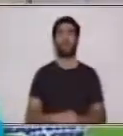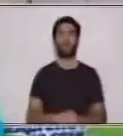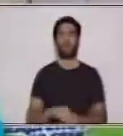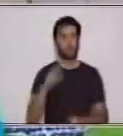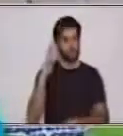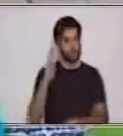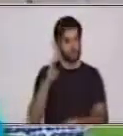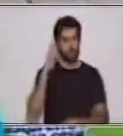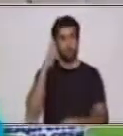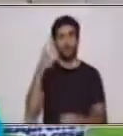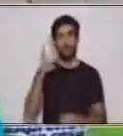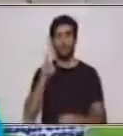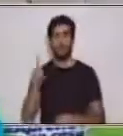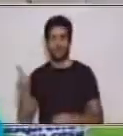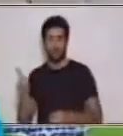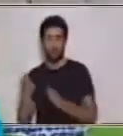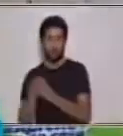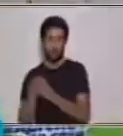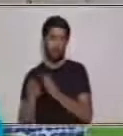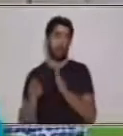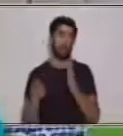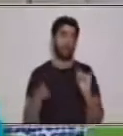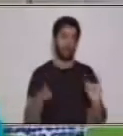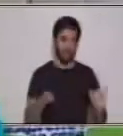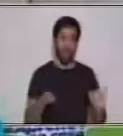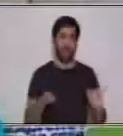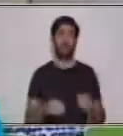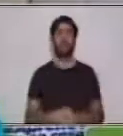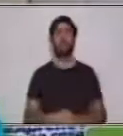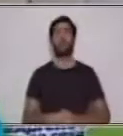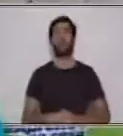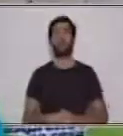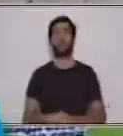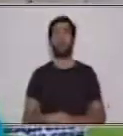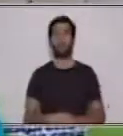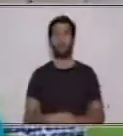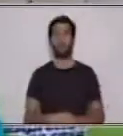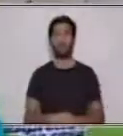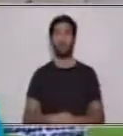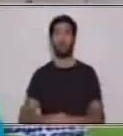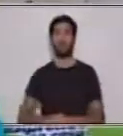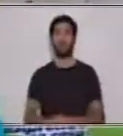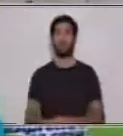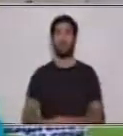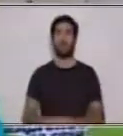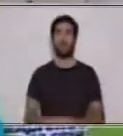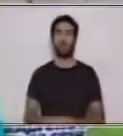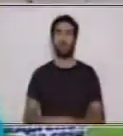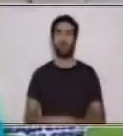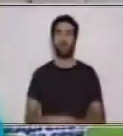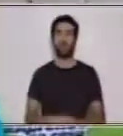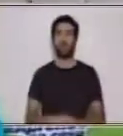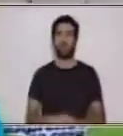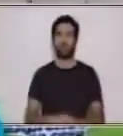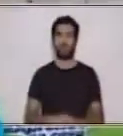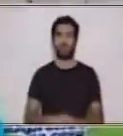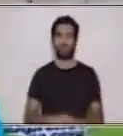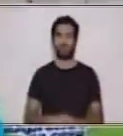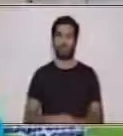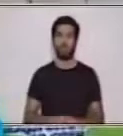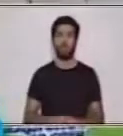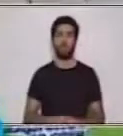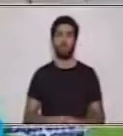Iniciamos siempre en el lado derecho, lado de unidades, luego vamos a decenas y luego centenas. 2 por 4, 8. 2 por